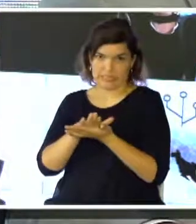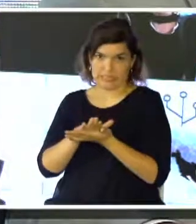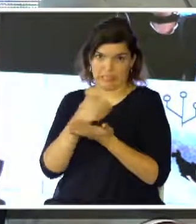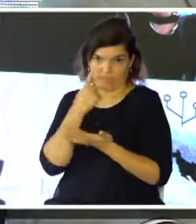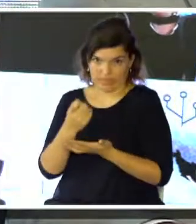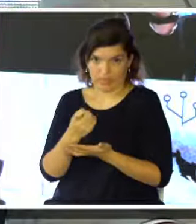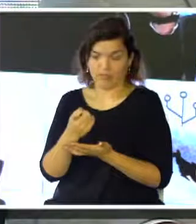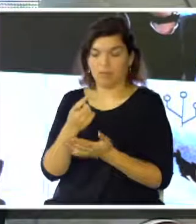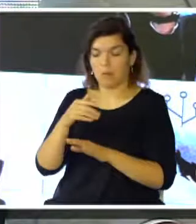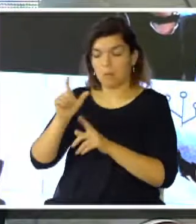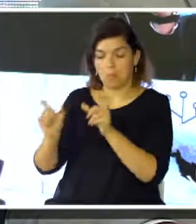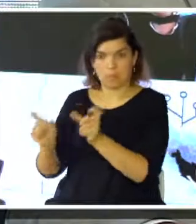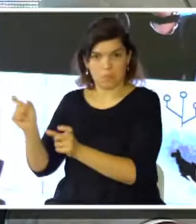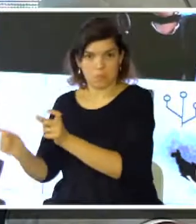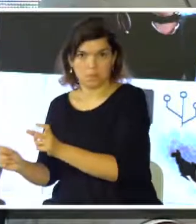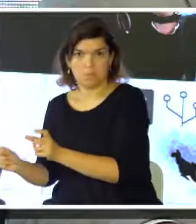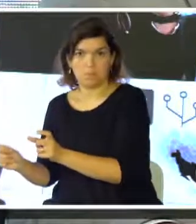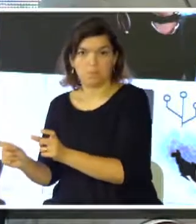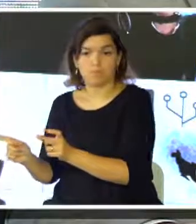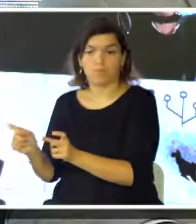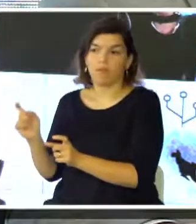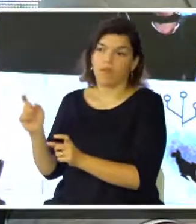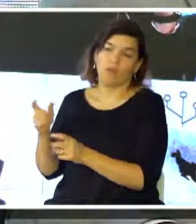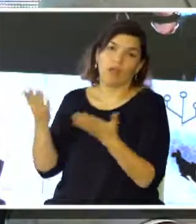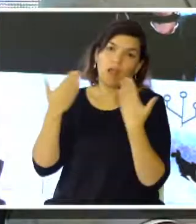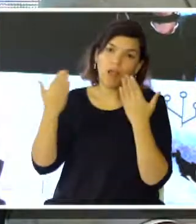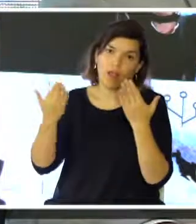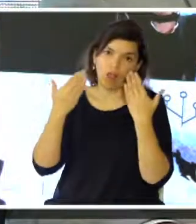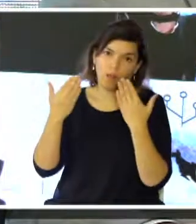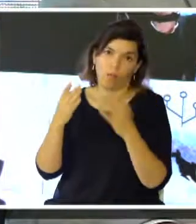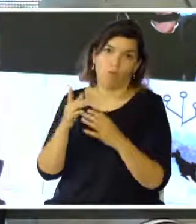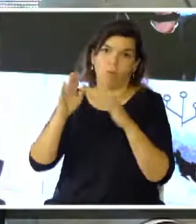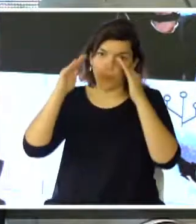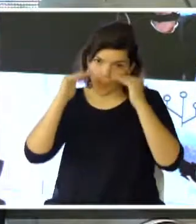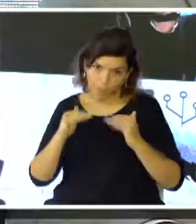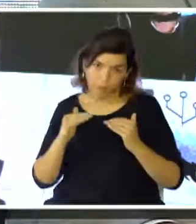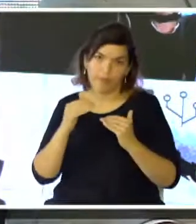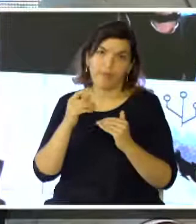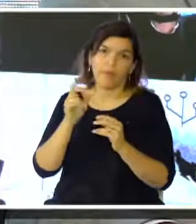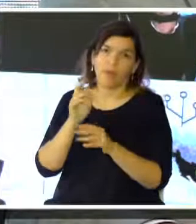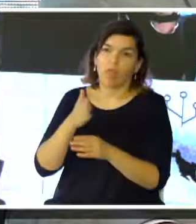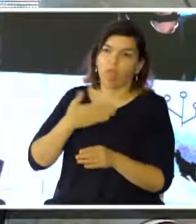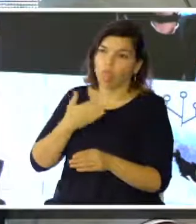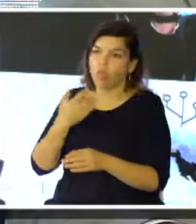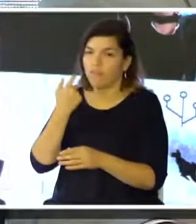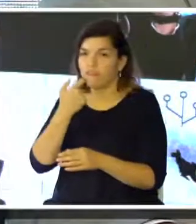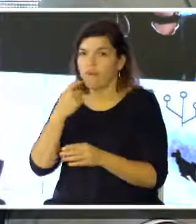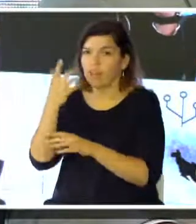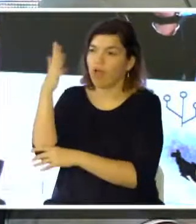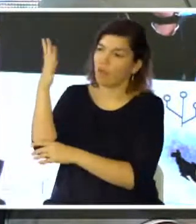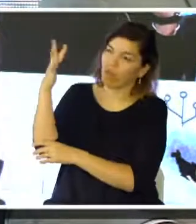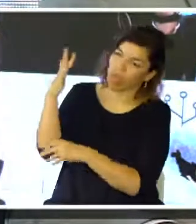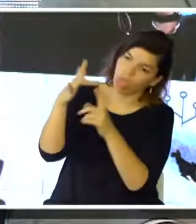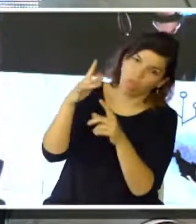en la gente que pueda bajar el calor y no que esté la gente protestando porque no le cortan las ramas